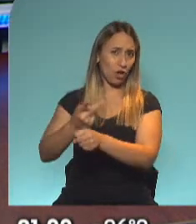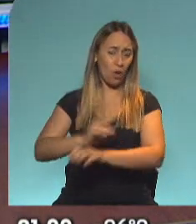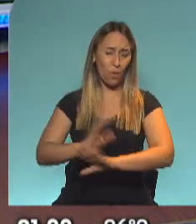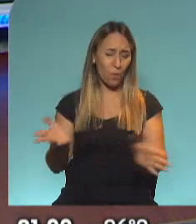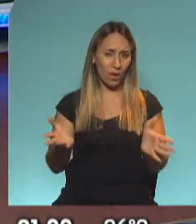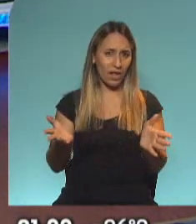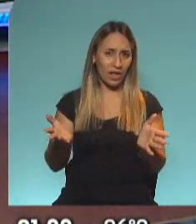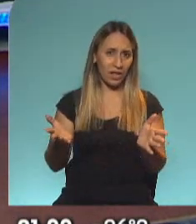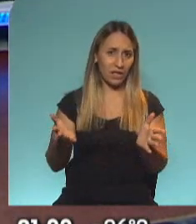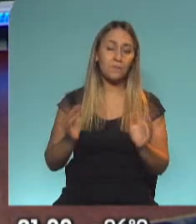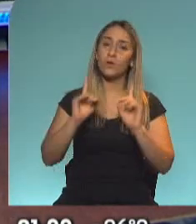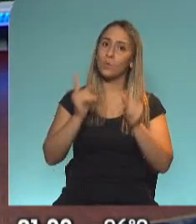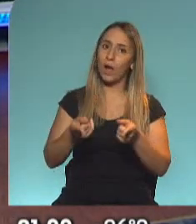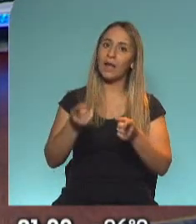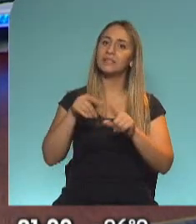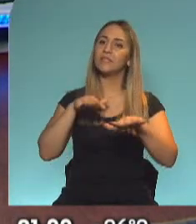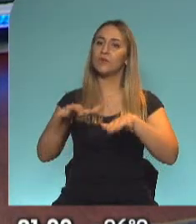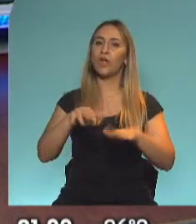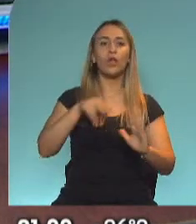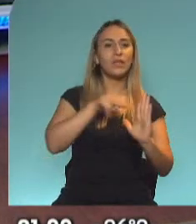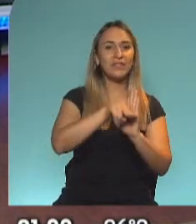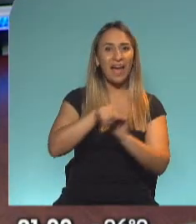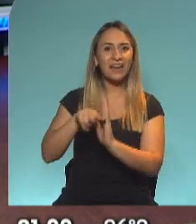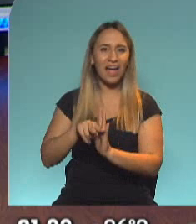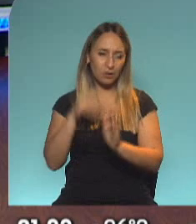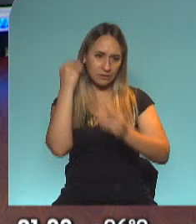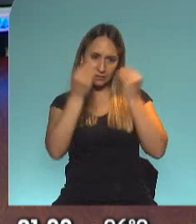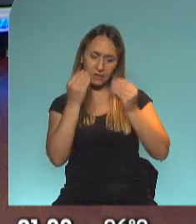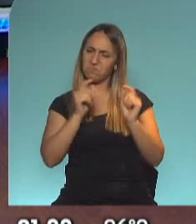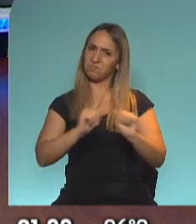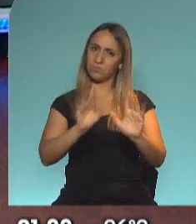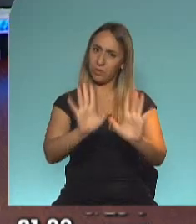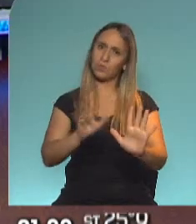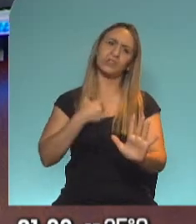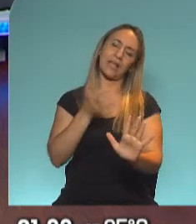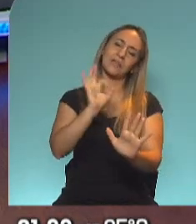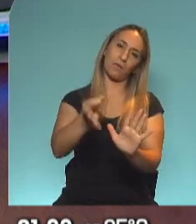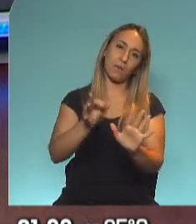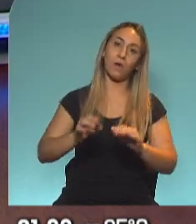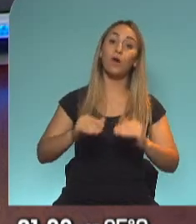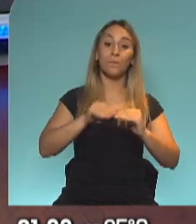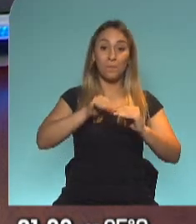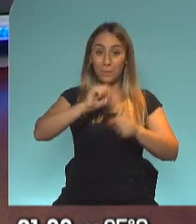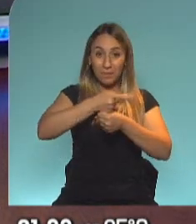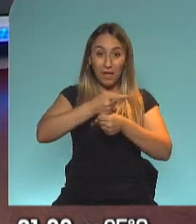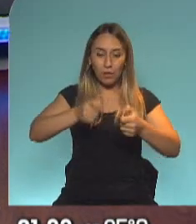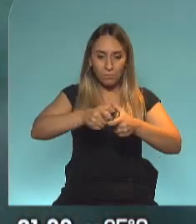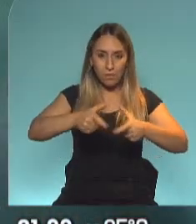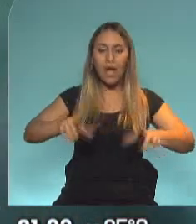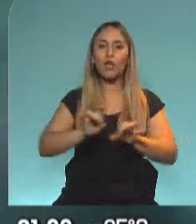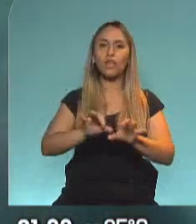no preocupa todavía la situación de las camas de terapia intensiva, pero sabemos cómo es esto. Se empieza a ampliar la base de contagiados para luego